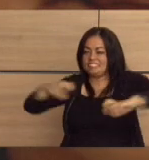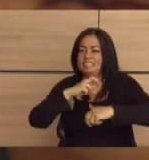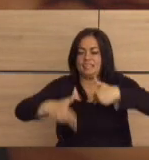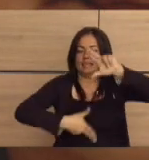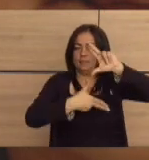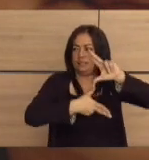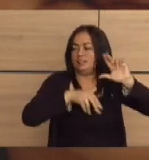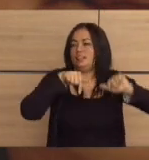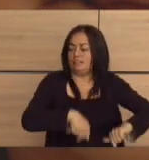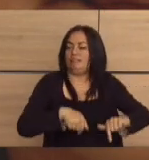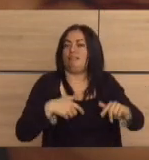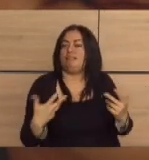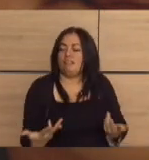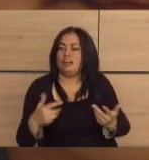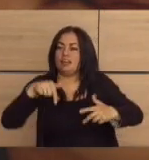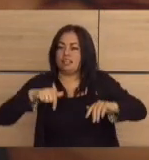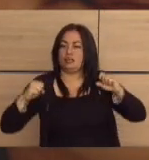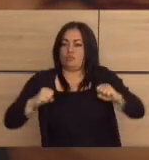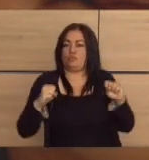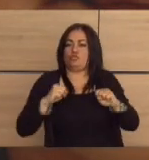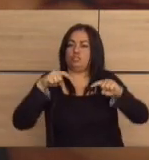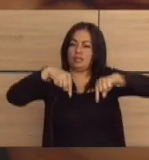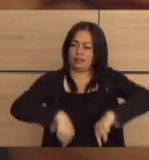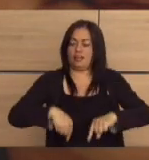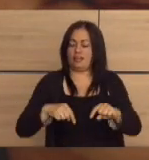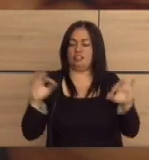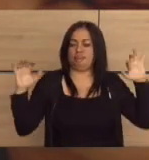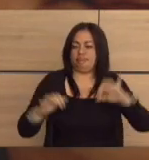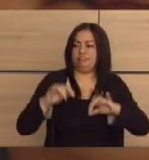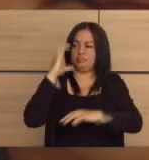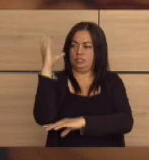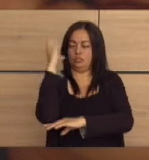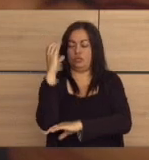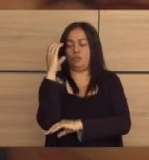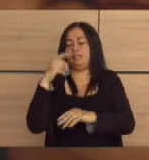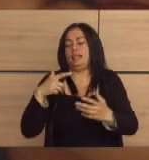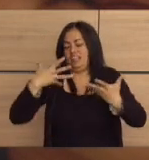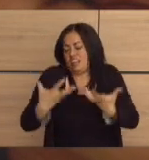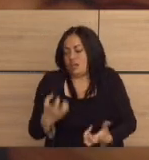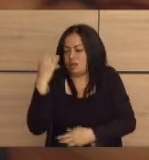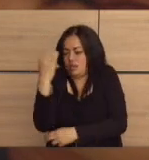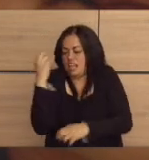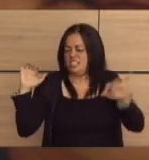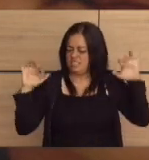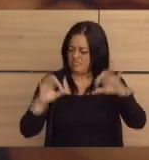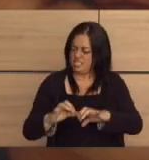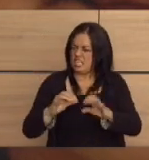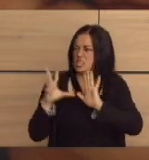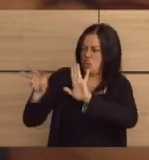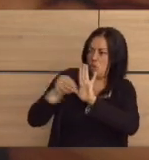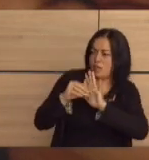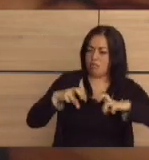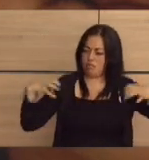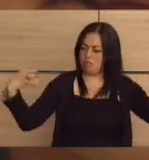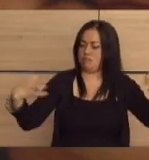Bogotá, con todo el trabajo de la Secretaría de Bogotá, como la simulación más grande en el país. Queremos como país ser la simulación más grande. Quienes conocen